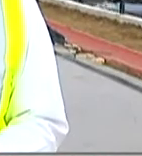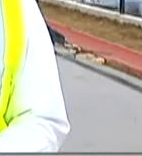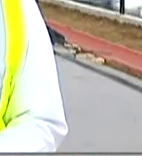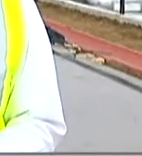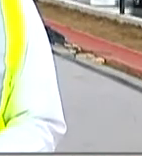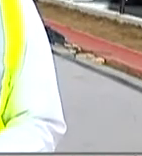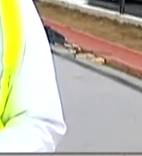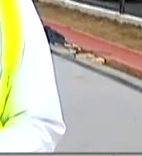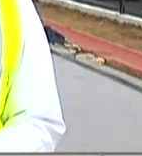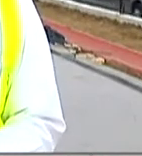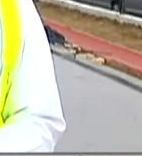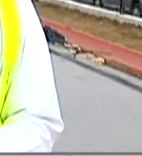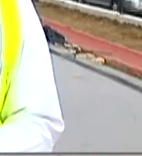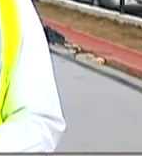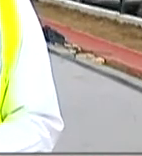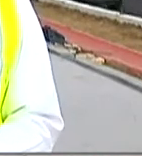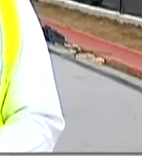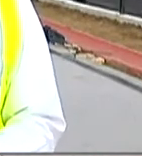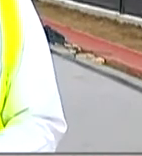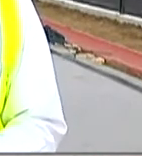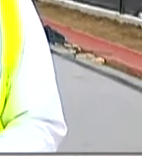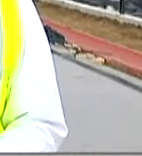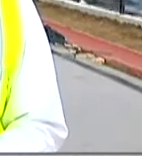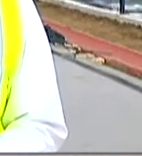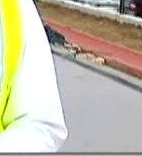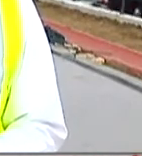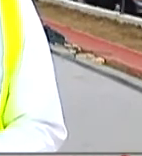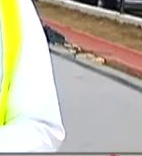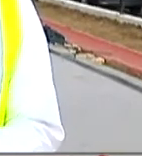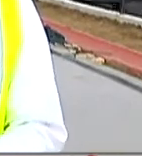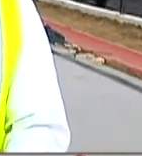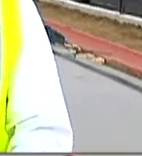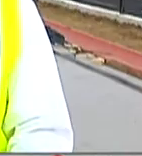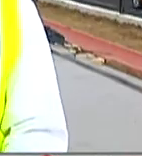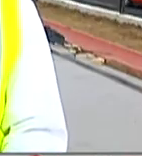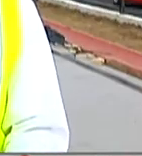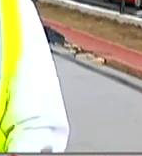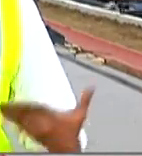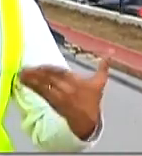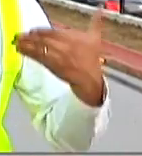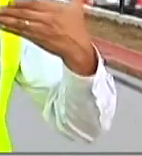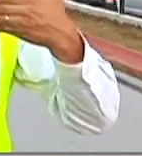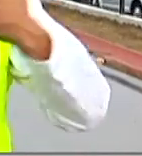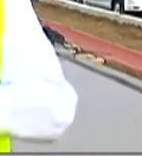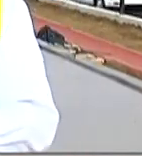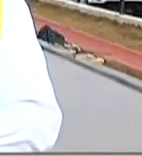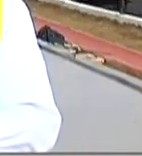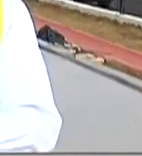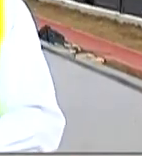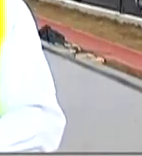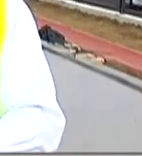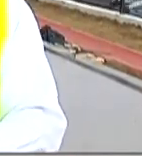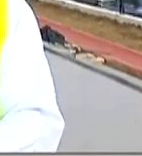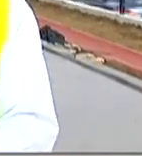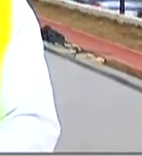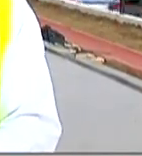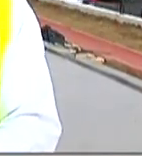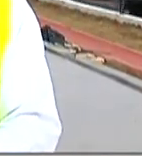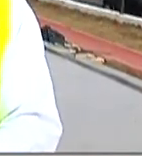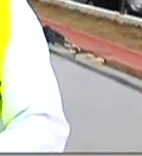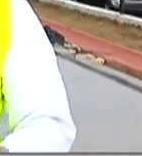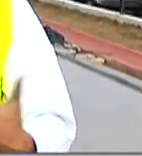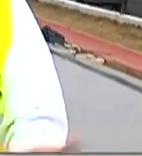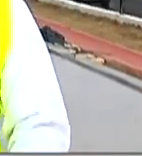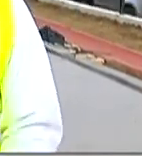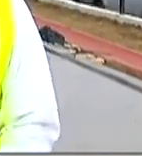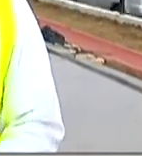humedales artificiales. Y vamos a hacer toda una serie de pasos para que se haga un parque lineal, pero acuático. Por lo tanto, se